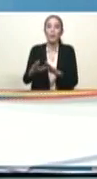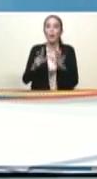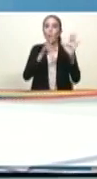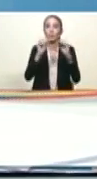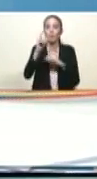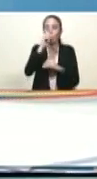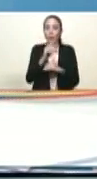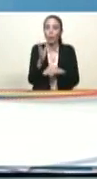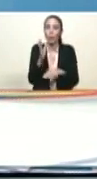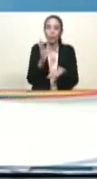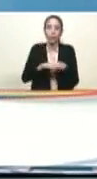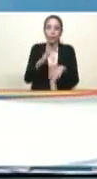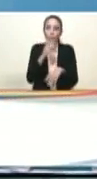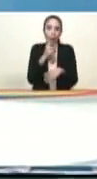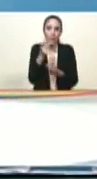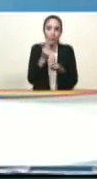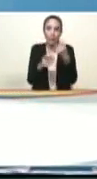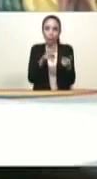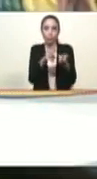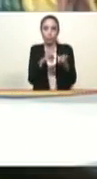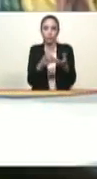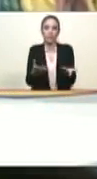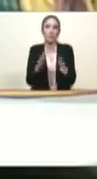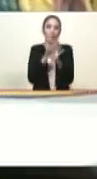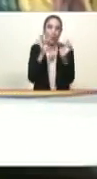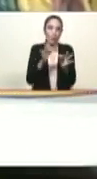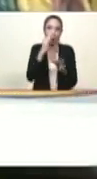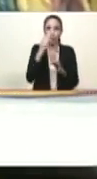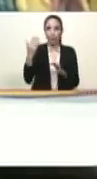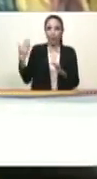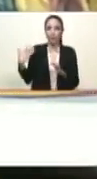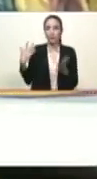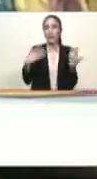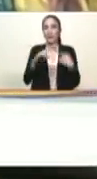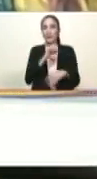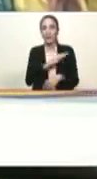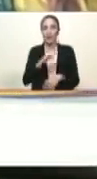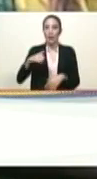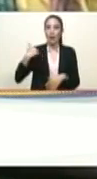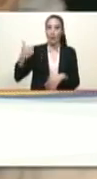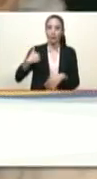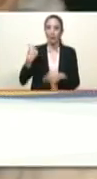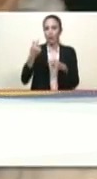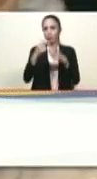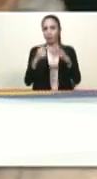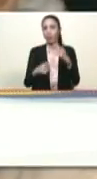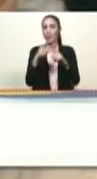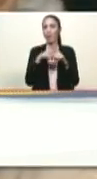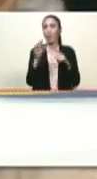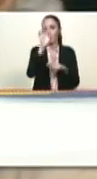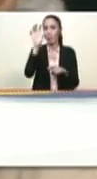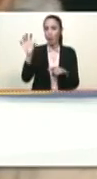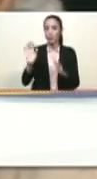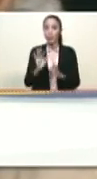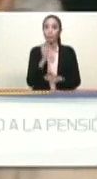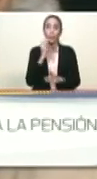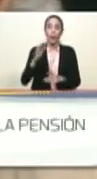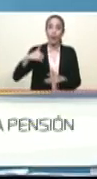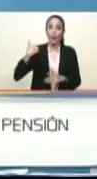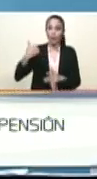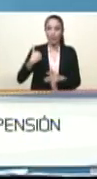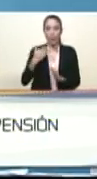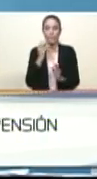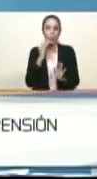tener ingresos, ¿no? Así es el modelo en Chile, en Argentina, etcétera, ¿no? Fíjense, en Argentina